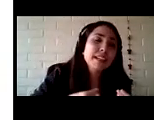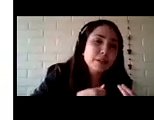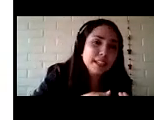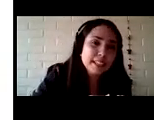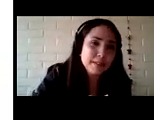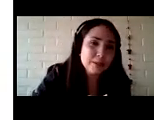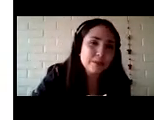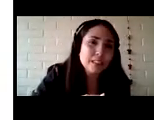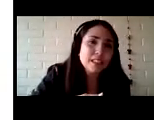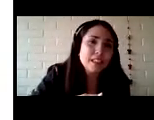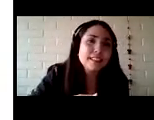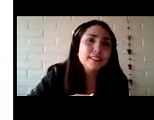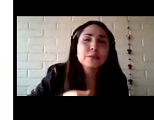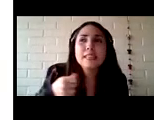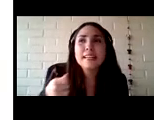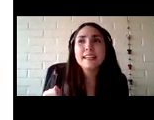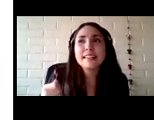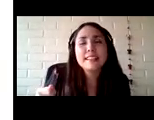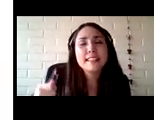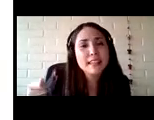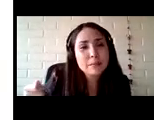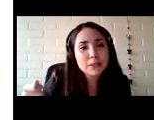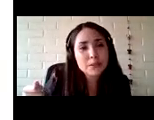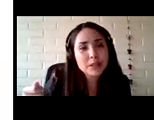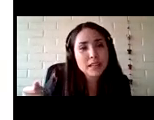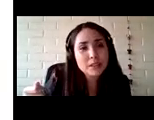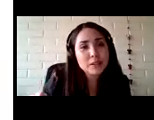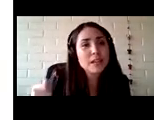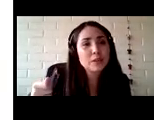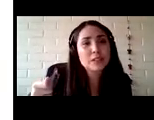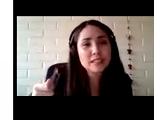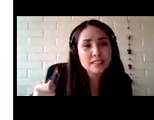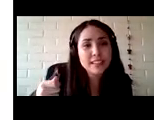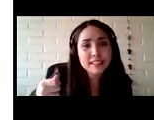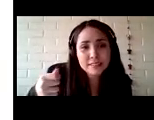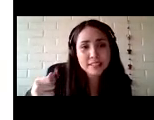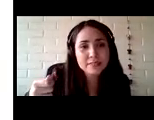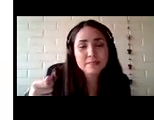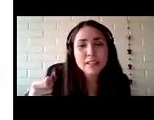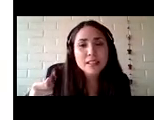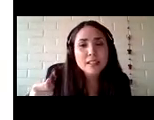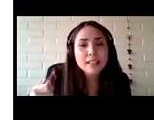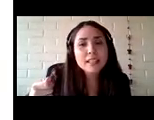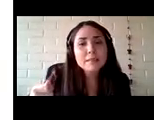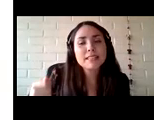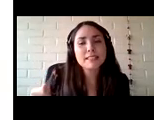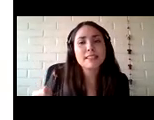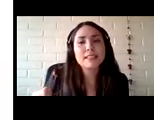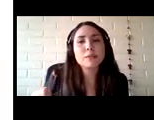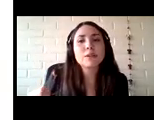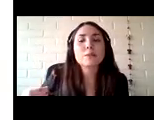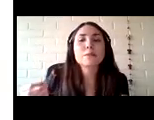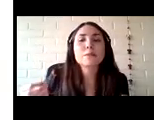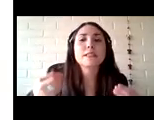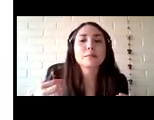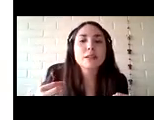más en lo negativo. Y se suele etiquetar a las personas con las cosas negativas. ¿Y qué pasa?